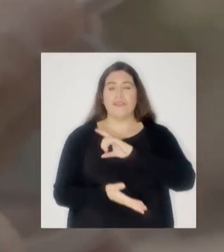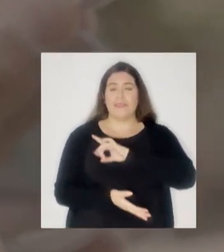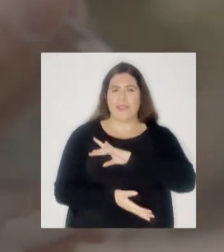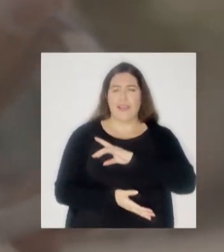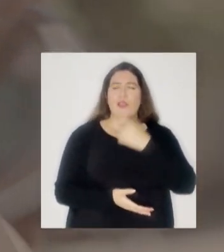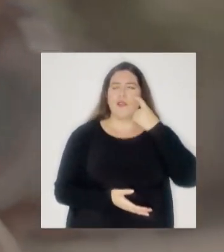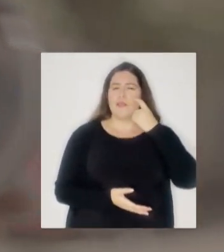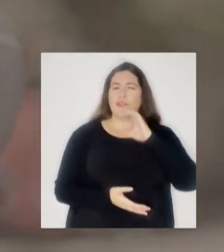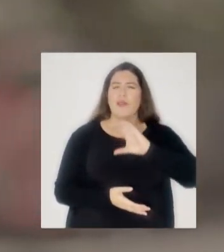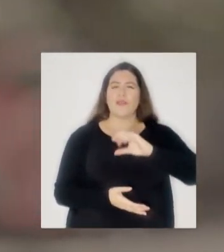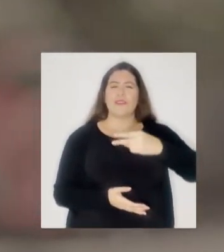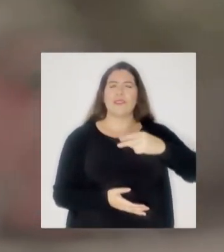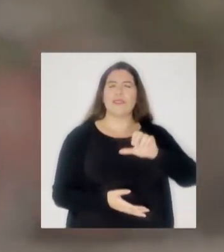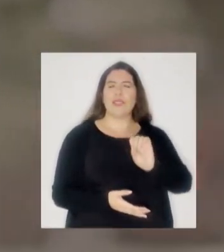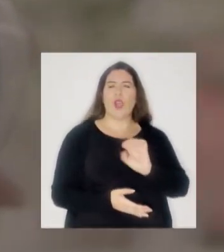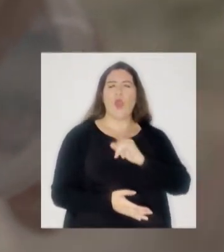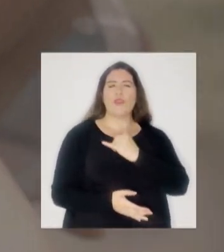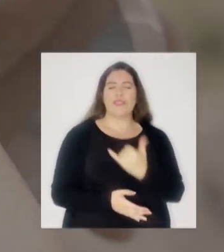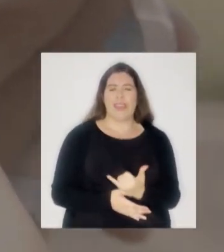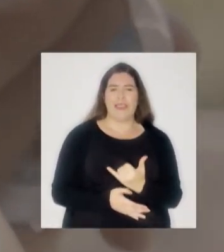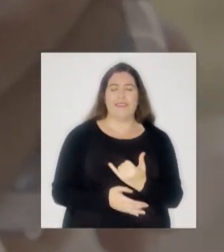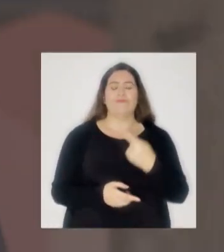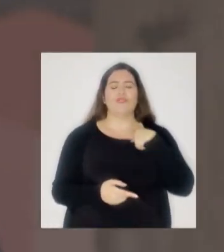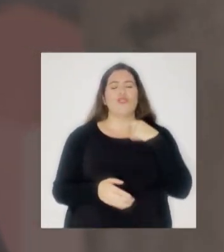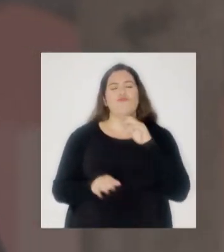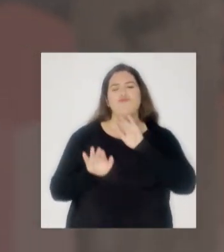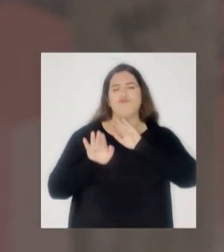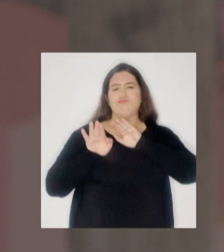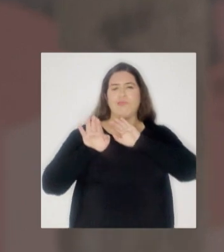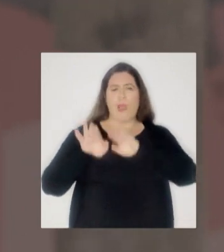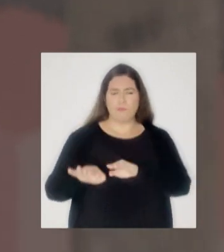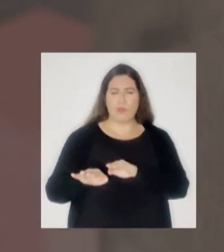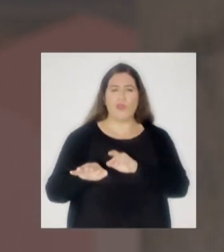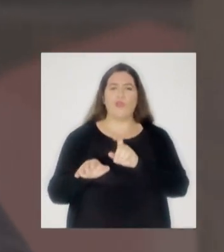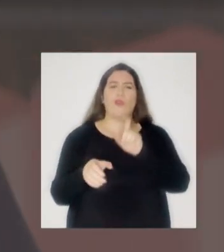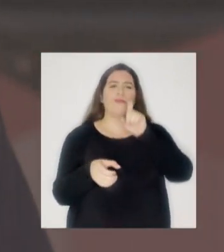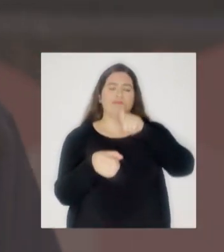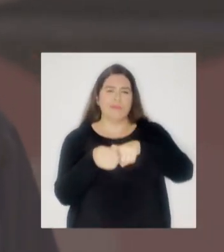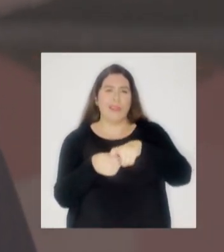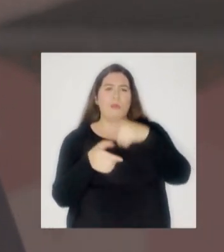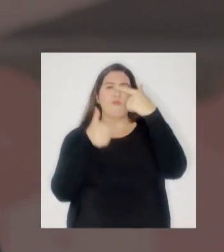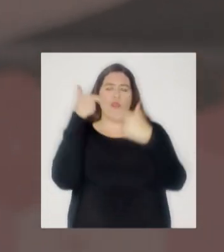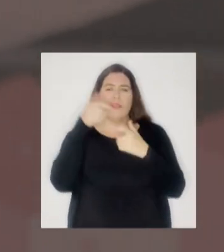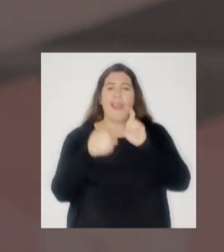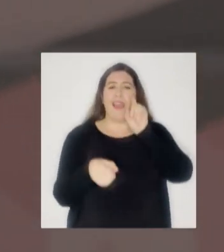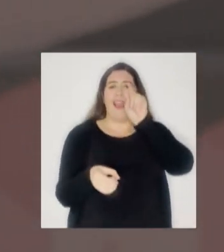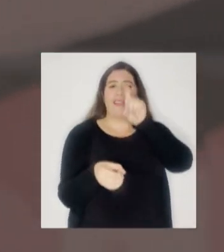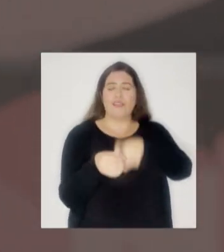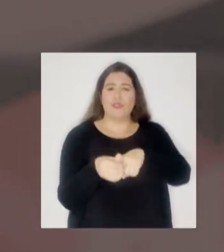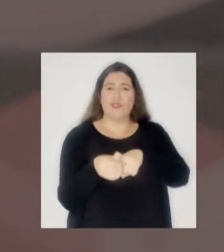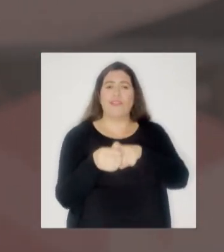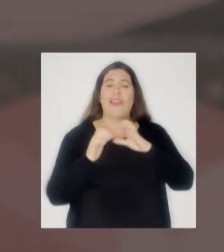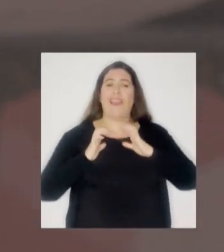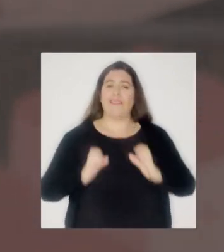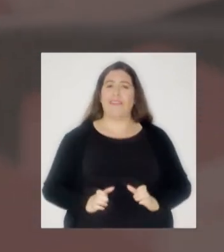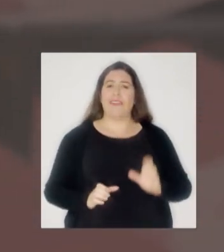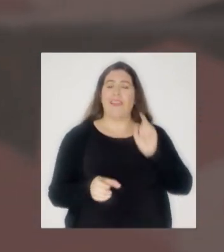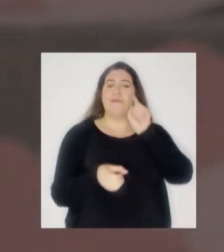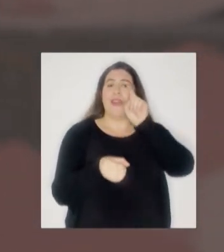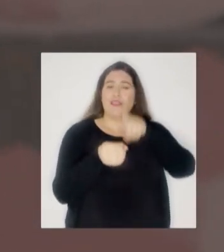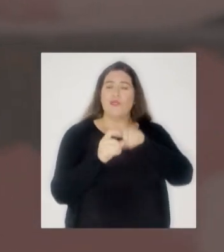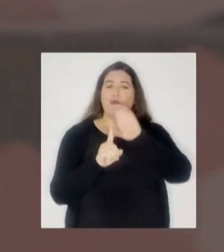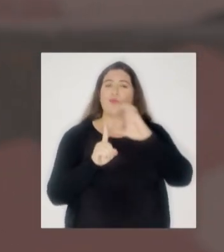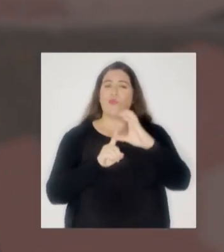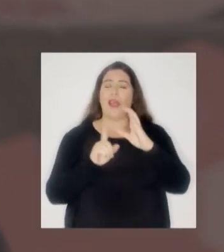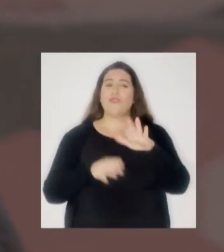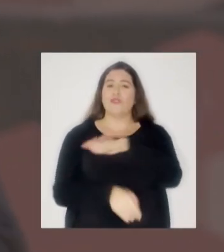Gay. Vengo aquí a declarar mi adhesión política, mi adhesión ética, mi adhesión cultural y social